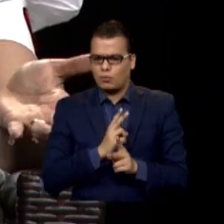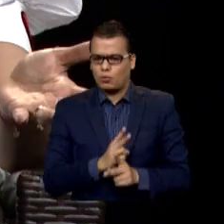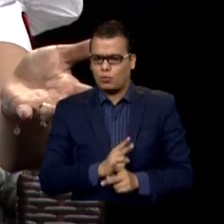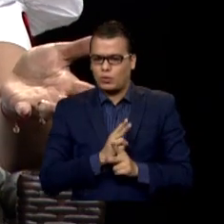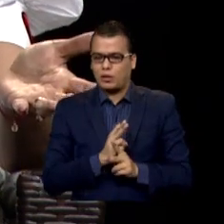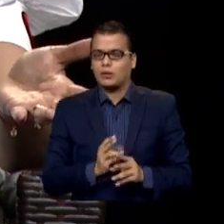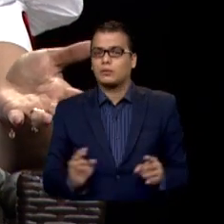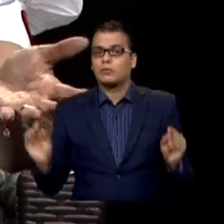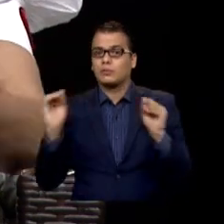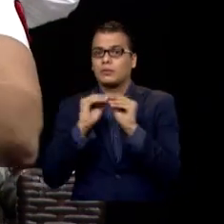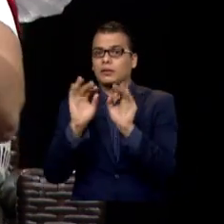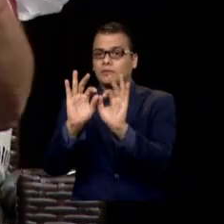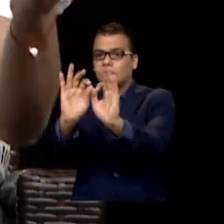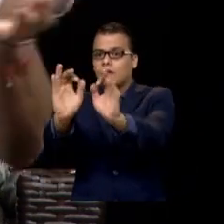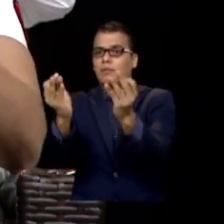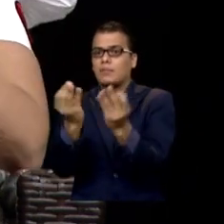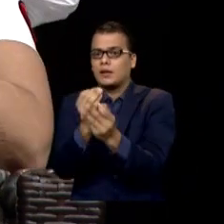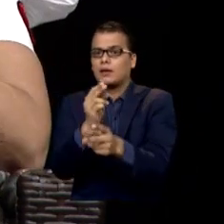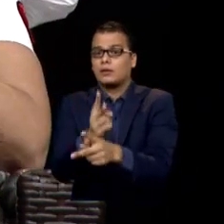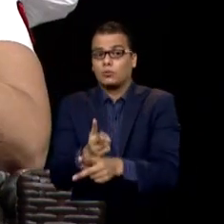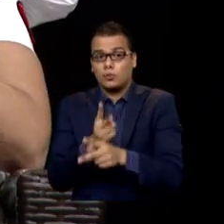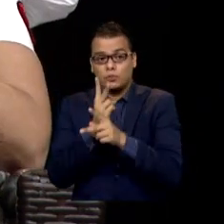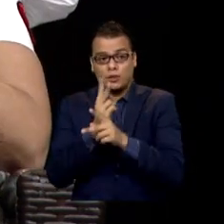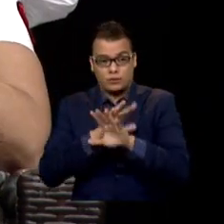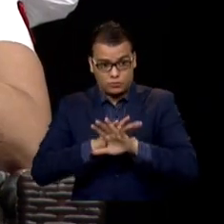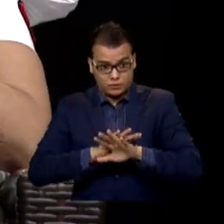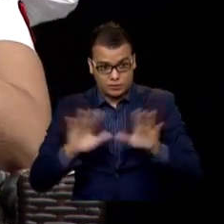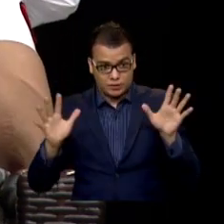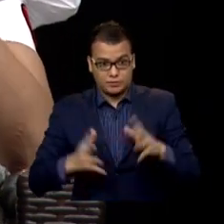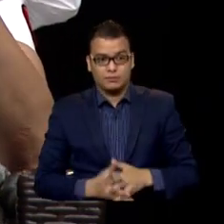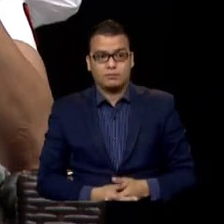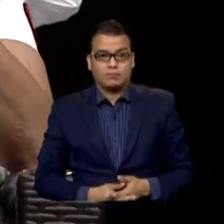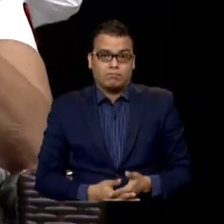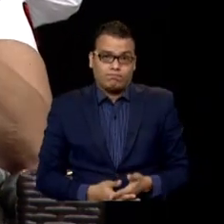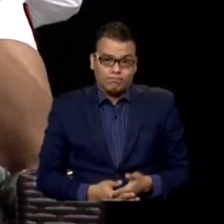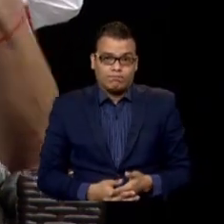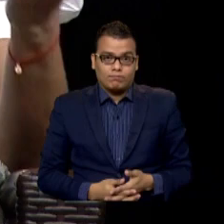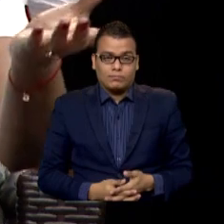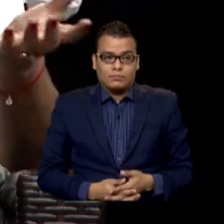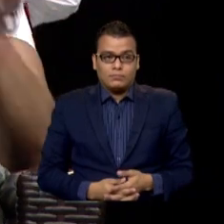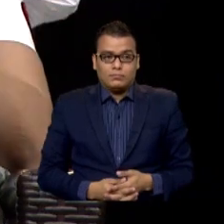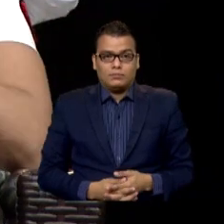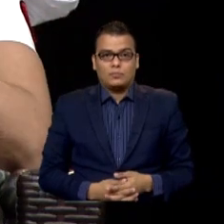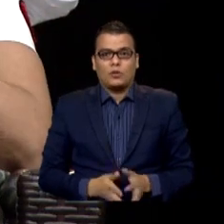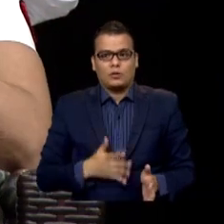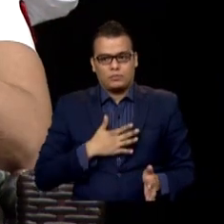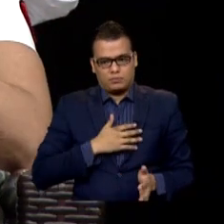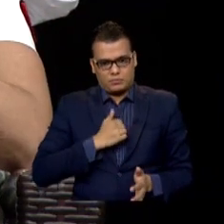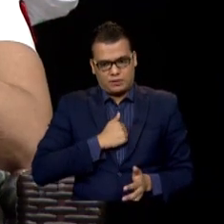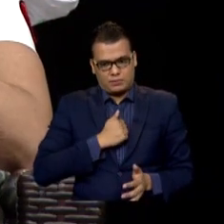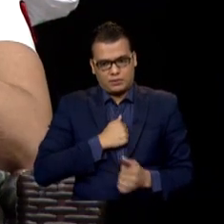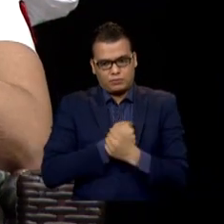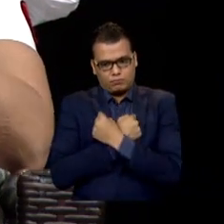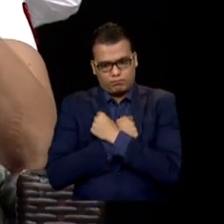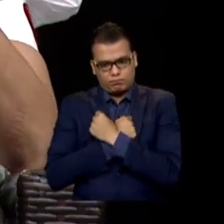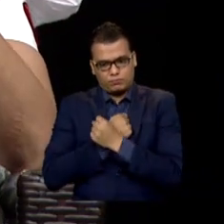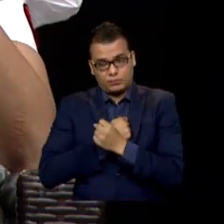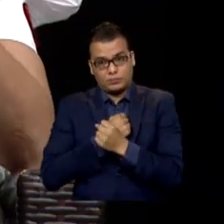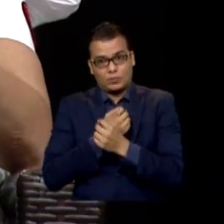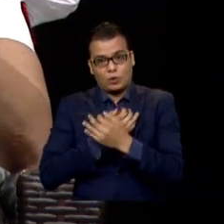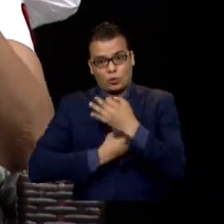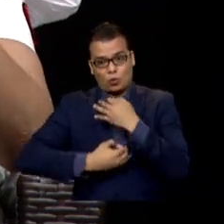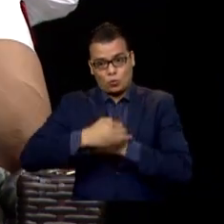al cuidado de su familia y de las personas que tiene alrededor. Entonces, esto es como me quiero y te cuido, ¿sí?